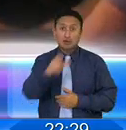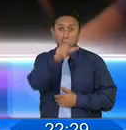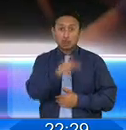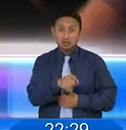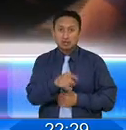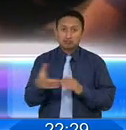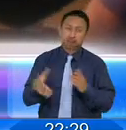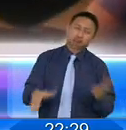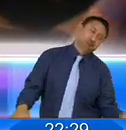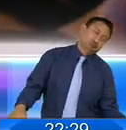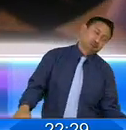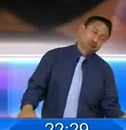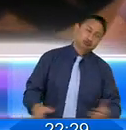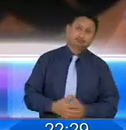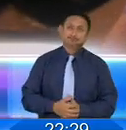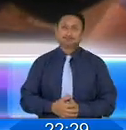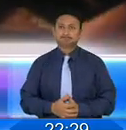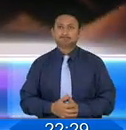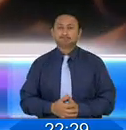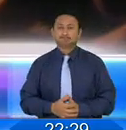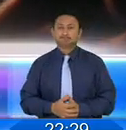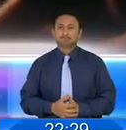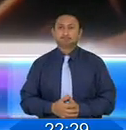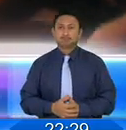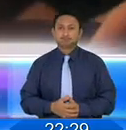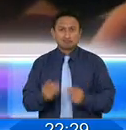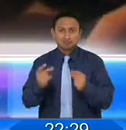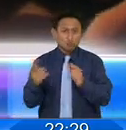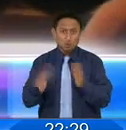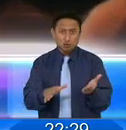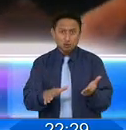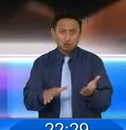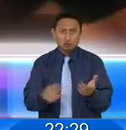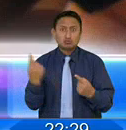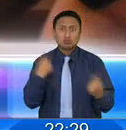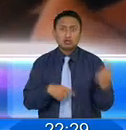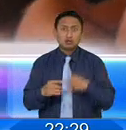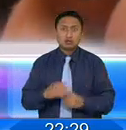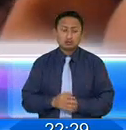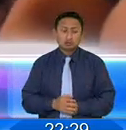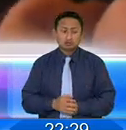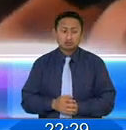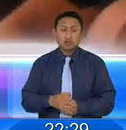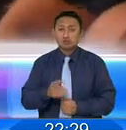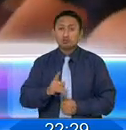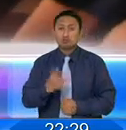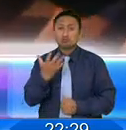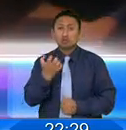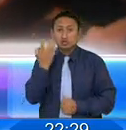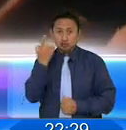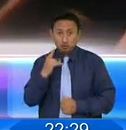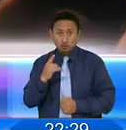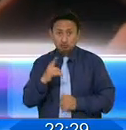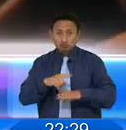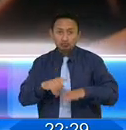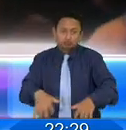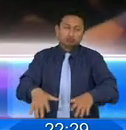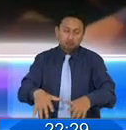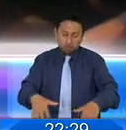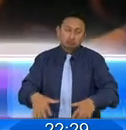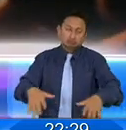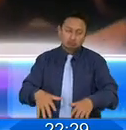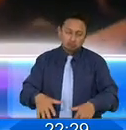ya estaba tirado en el piso. ¿Murió de contado o estaba herido? No, después de unos 15 minutos que estaba el